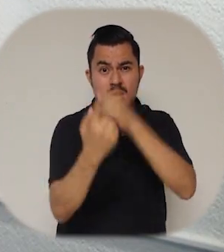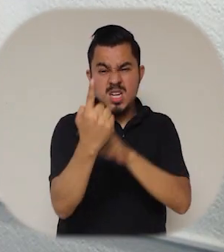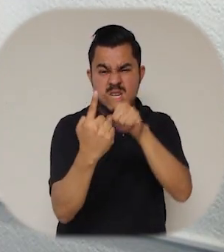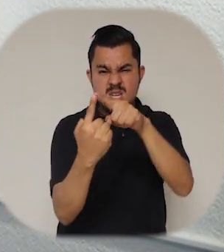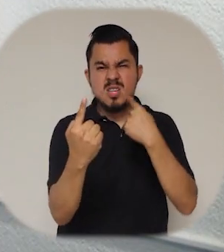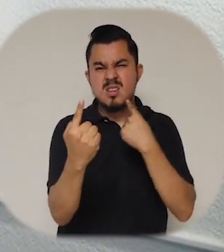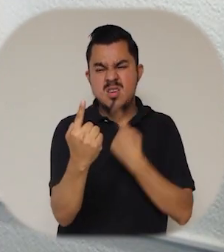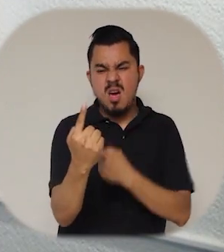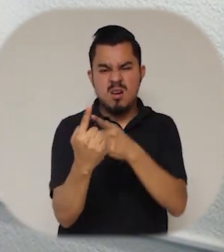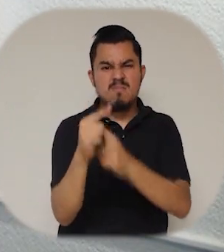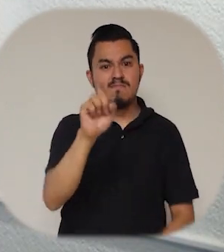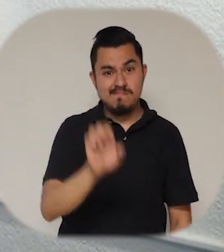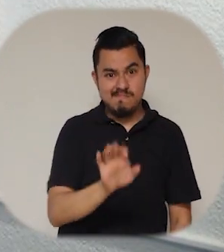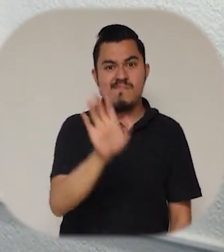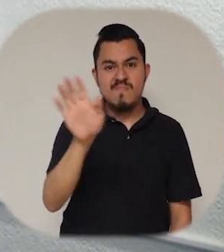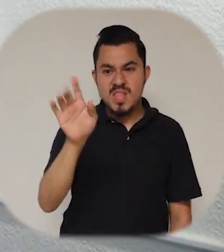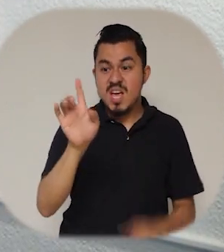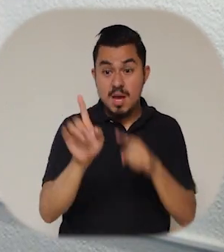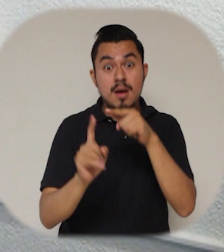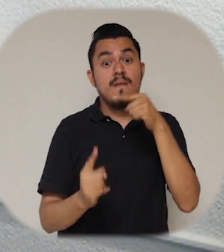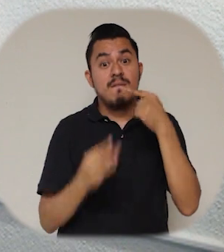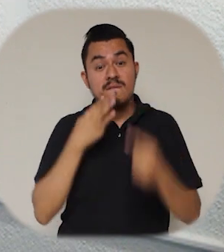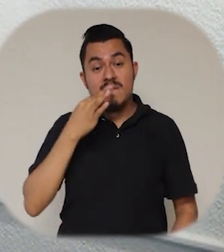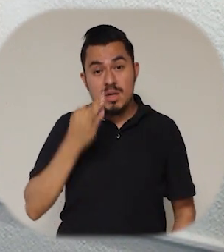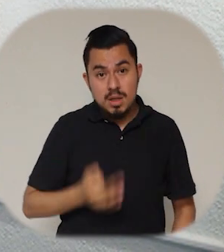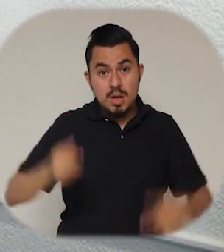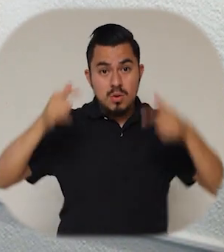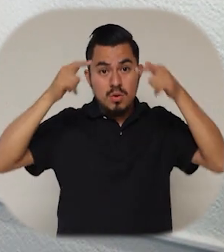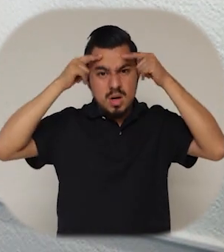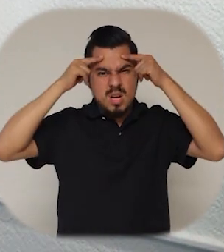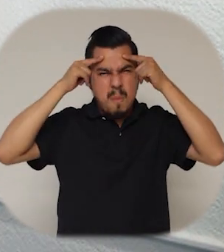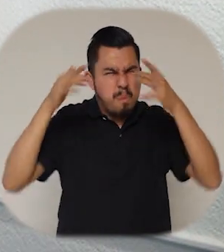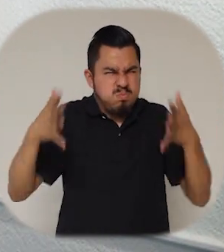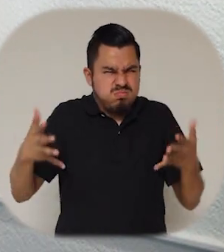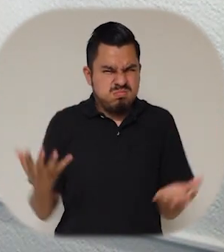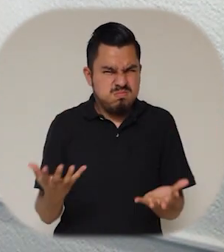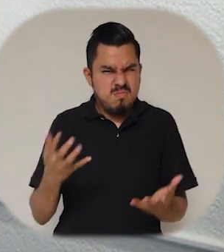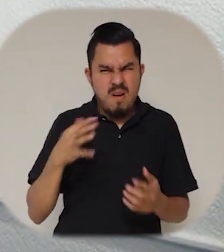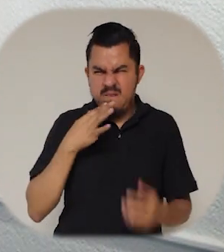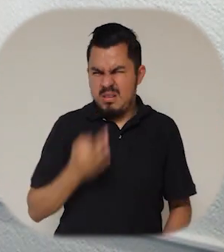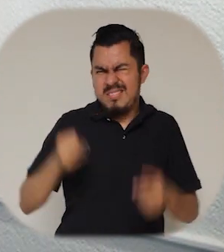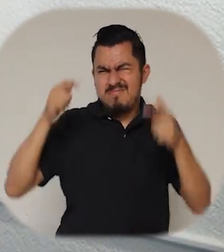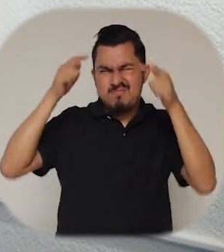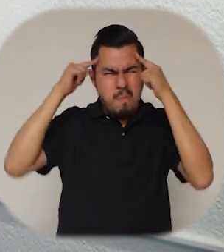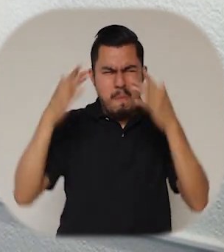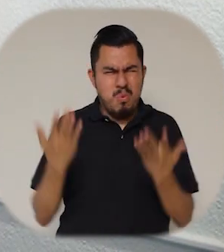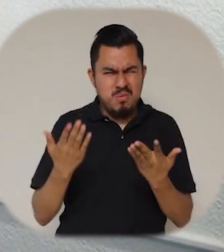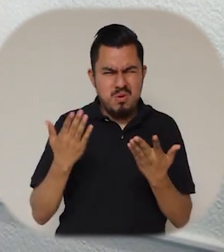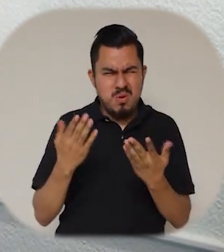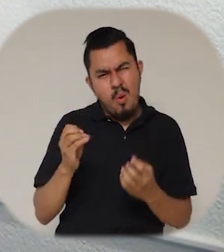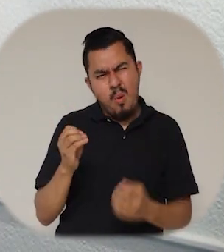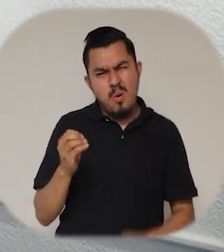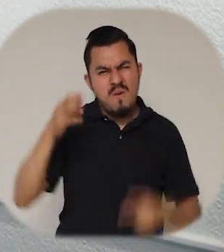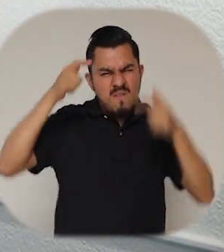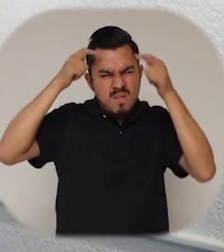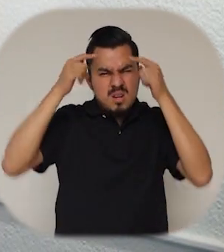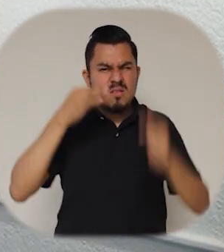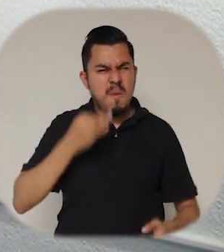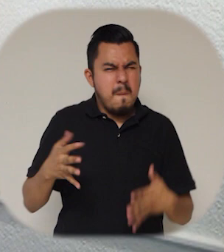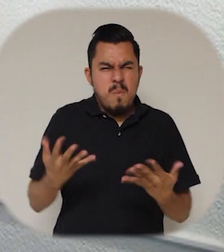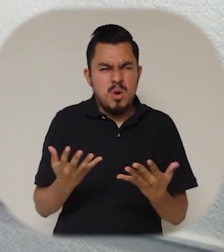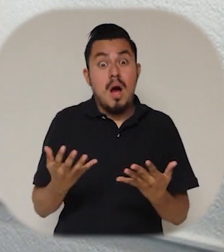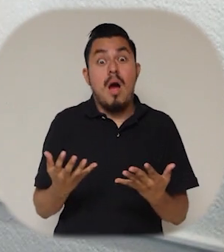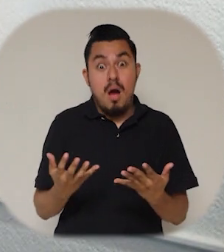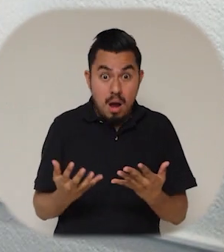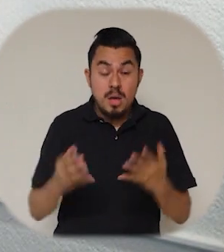rey, sacerdote y profeta. ¿Por qué es Él el verdadero rey? Porque Él es el verdadero rey